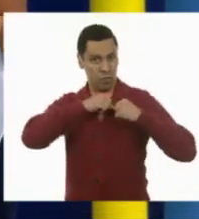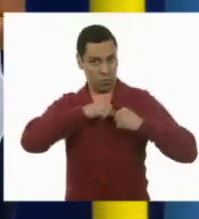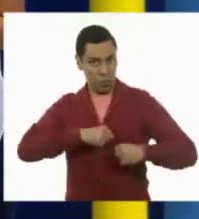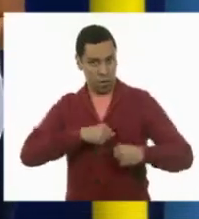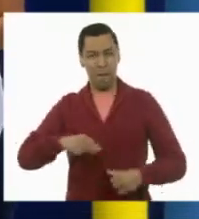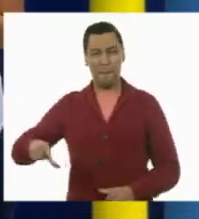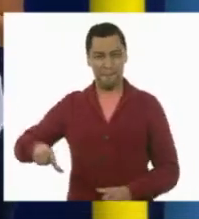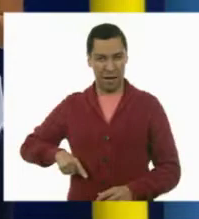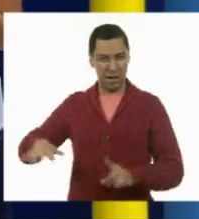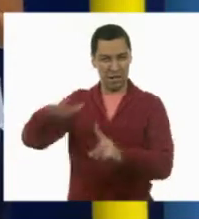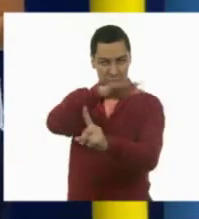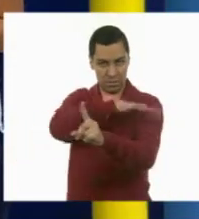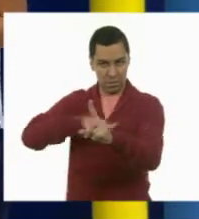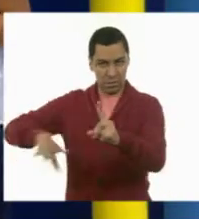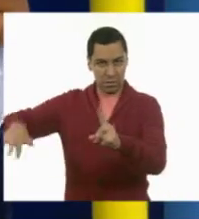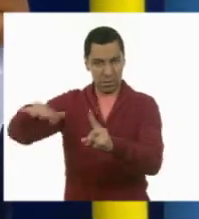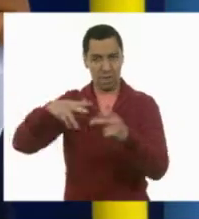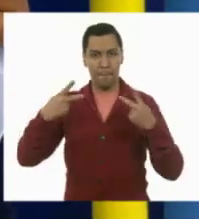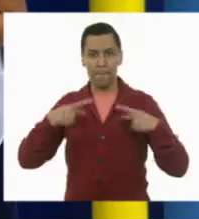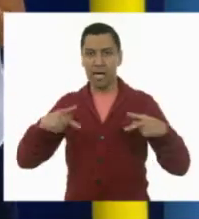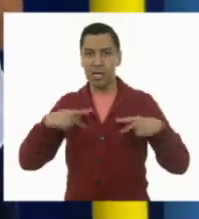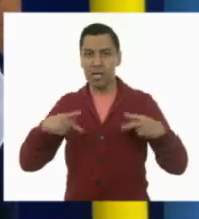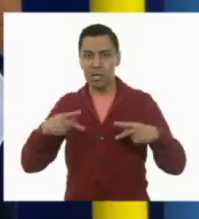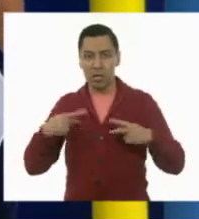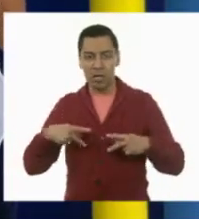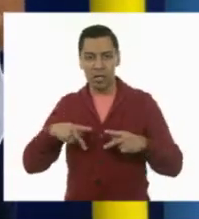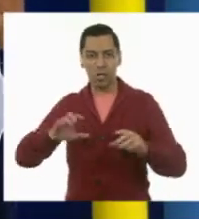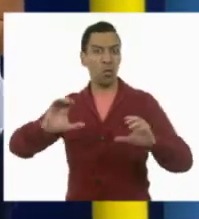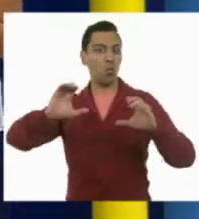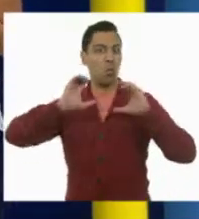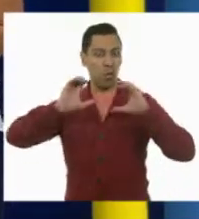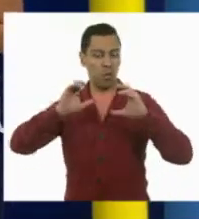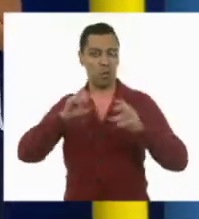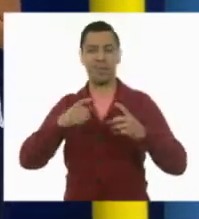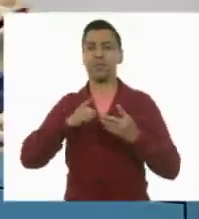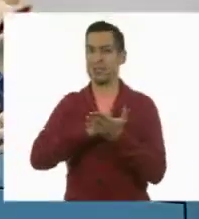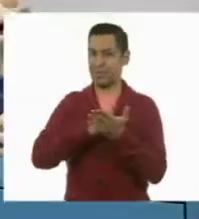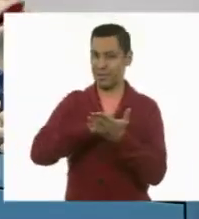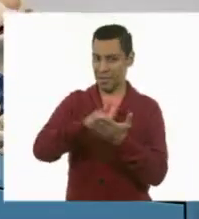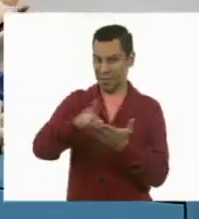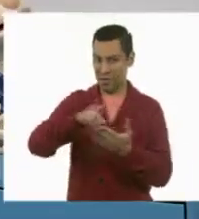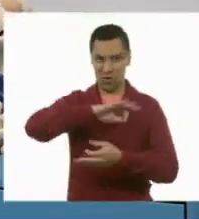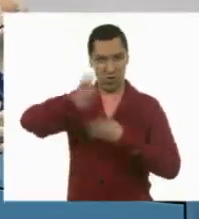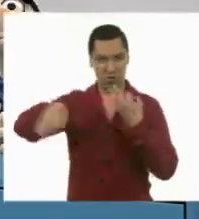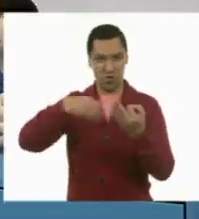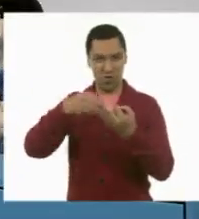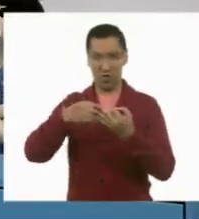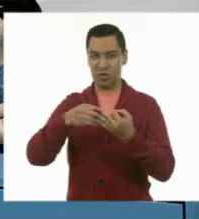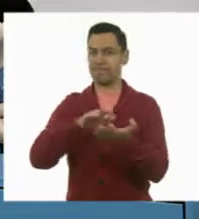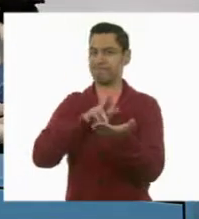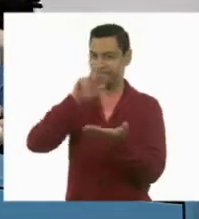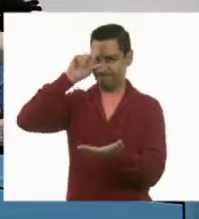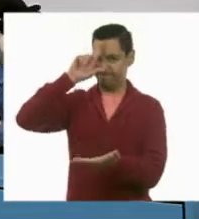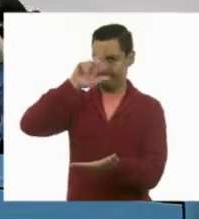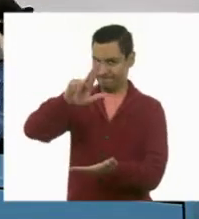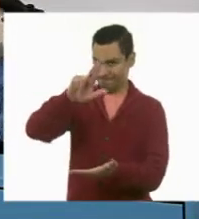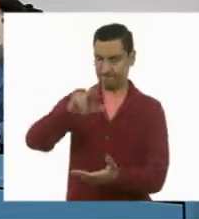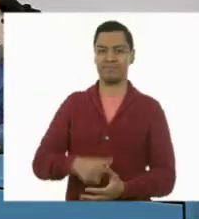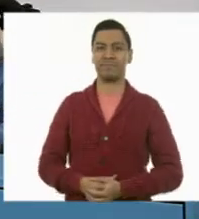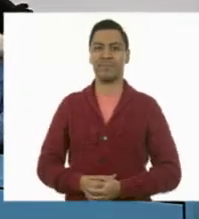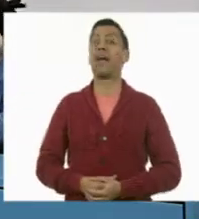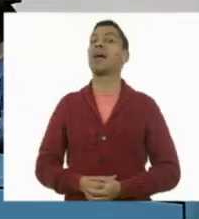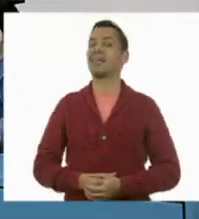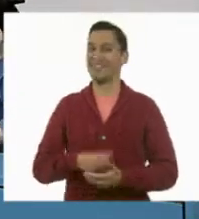misma sociedad que deben velar y trabajar a favor de los derechos. Exactamente, me da mucho gusto que estén